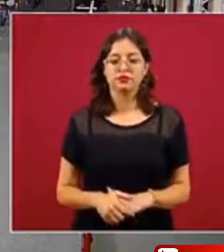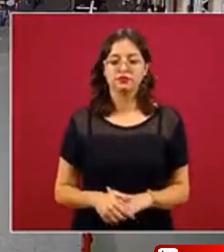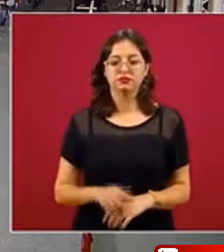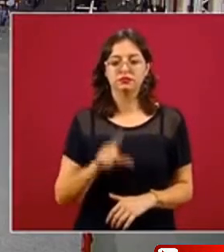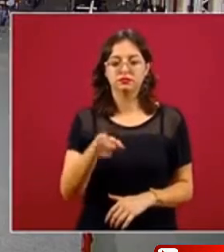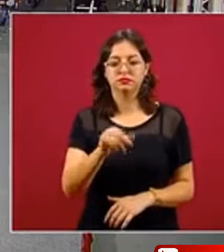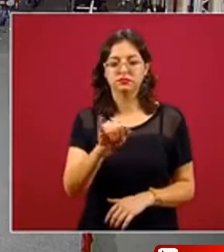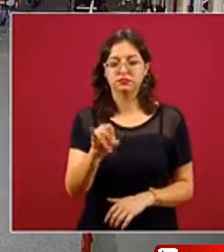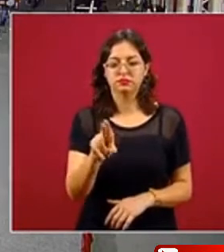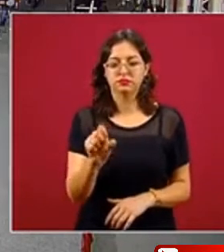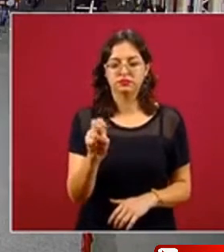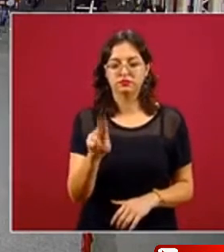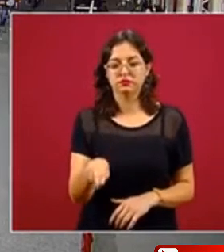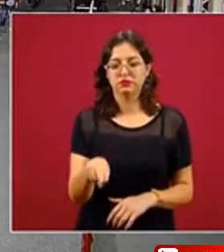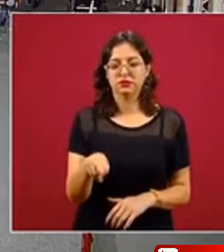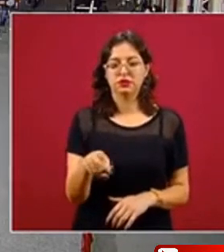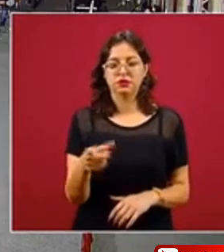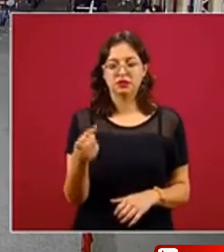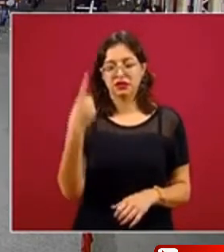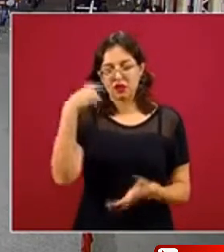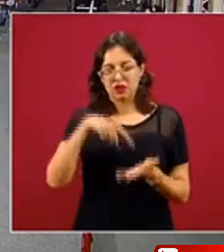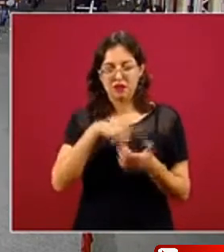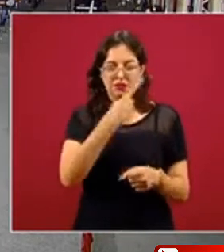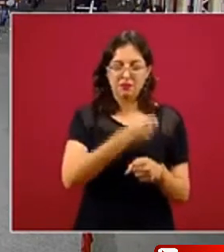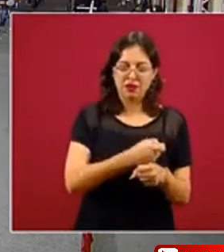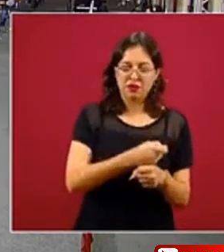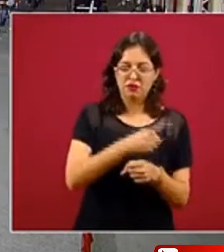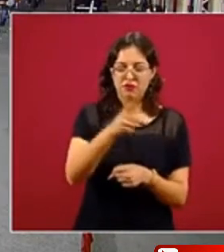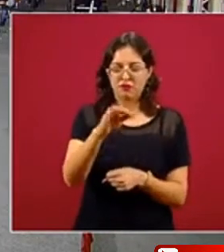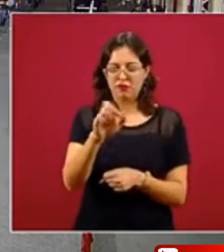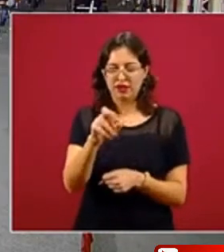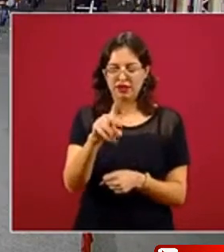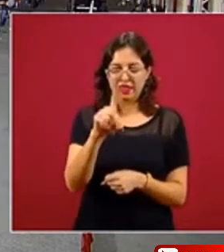y Fernanda. Creo que le había dicho primero a Fernanda, pero bueno. Fernanda.